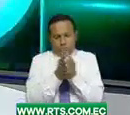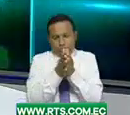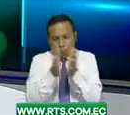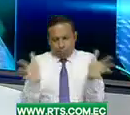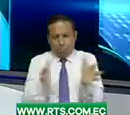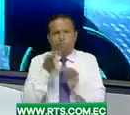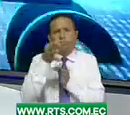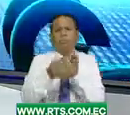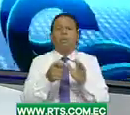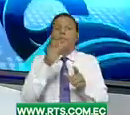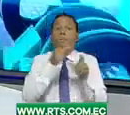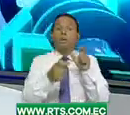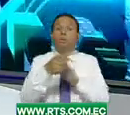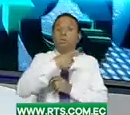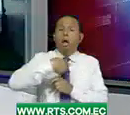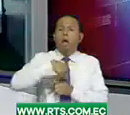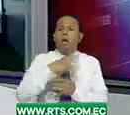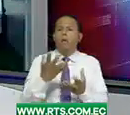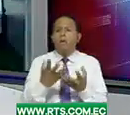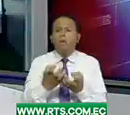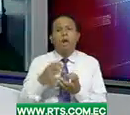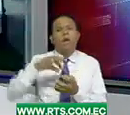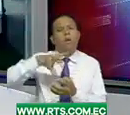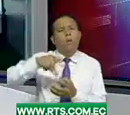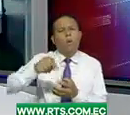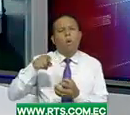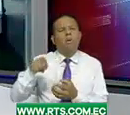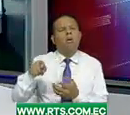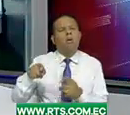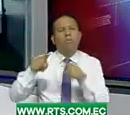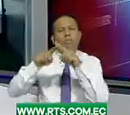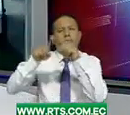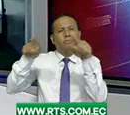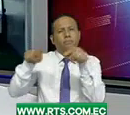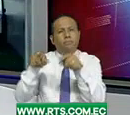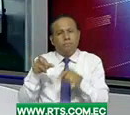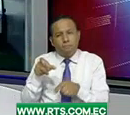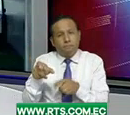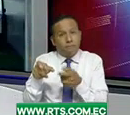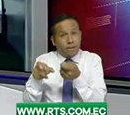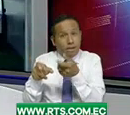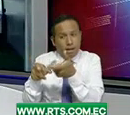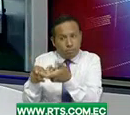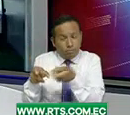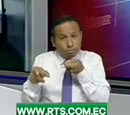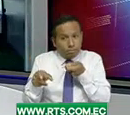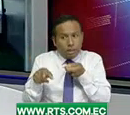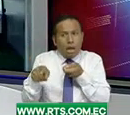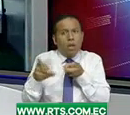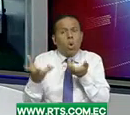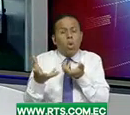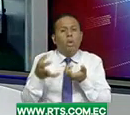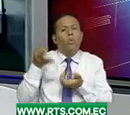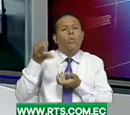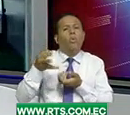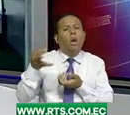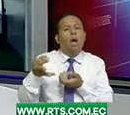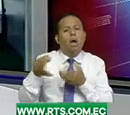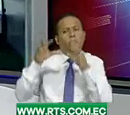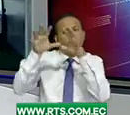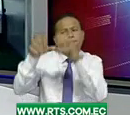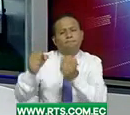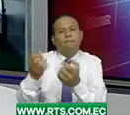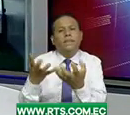Antisociales intentaron sustraerse un cajero perteneciente a una cooperativa de ahorro y crédito en el cantón Durán. El suceso se dio